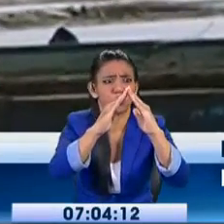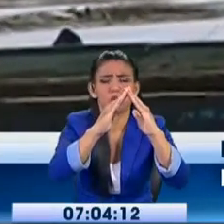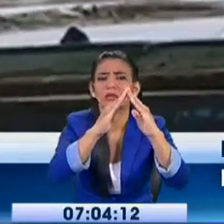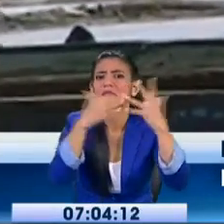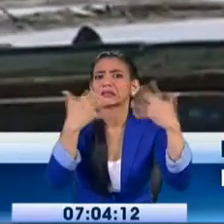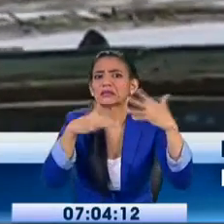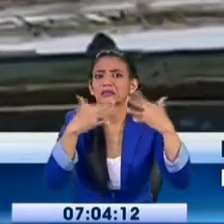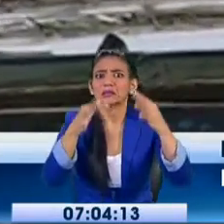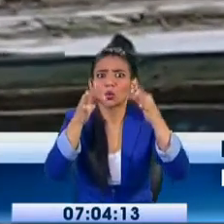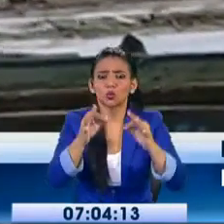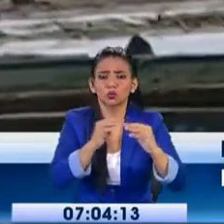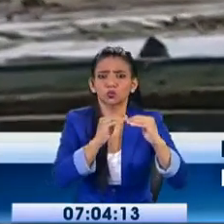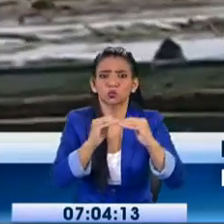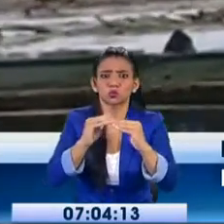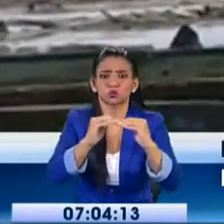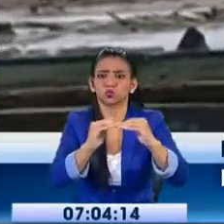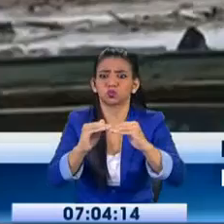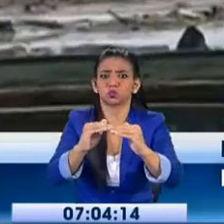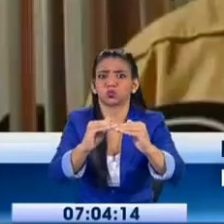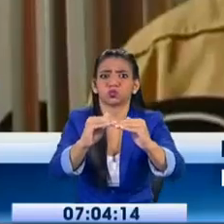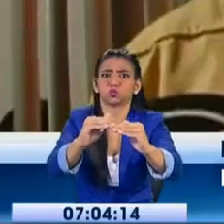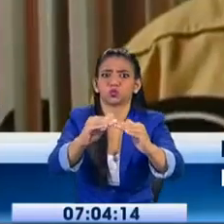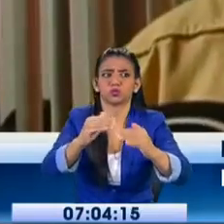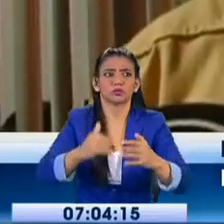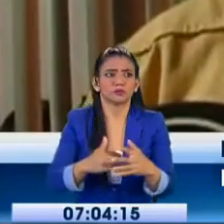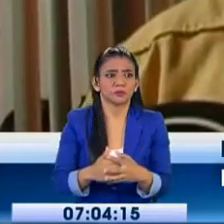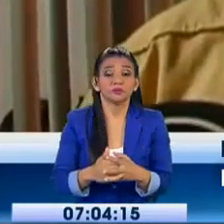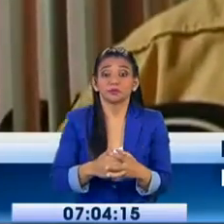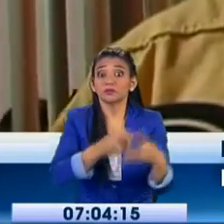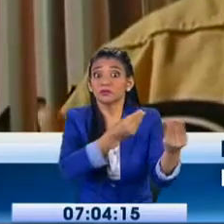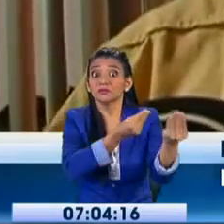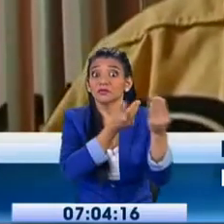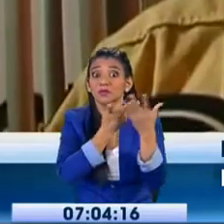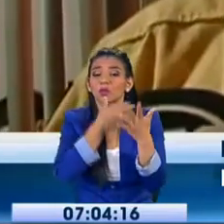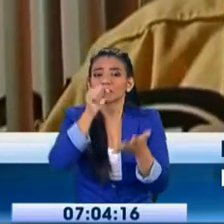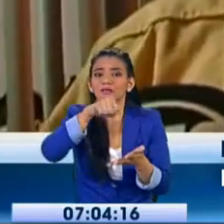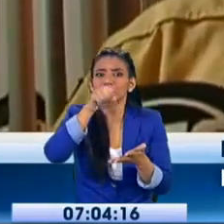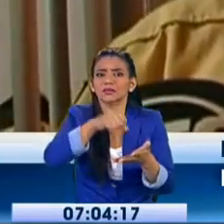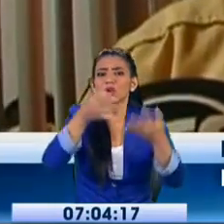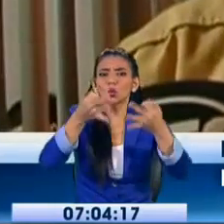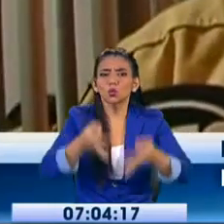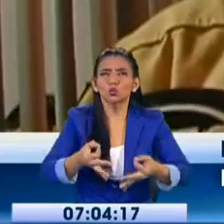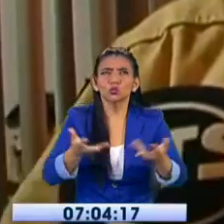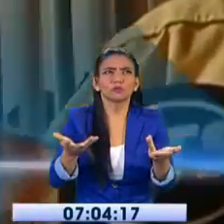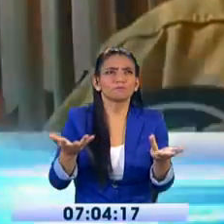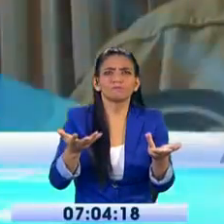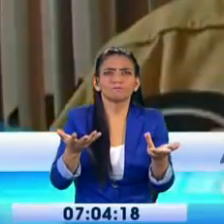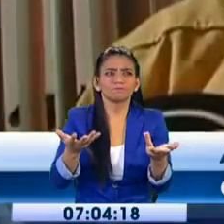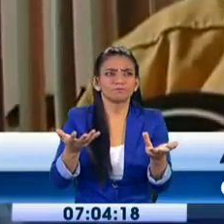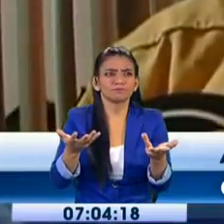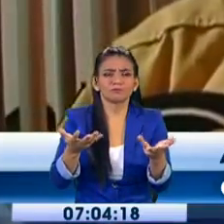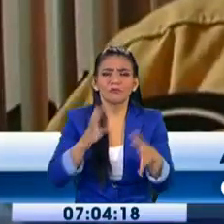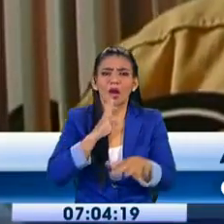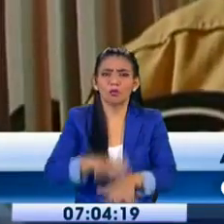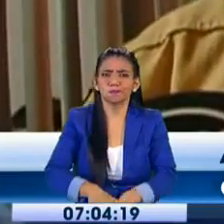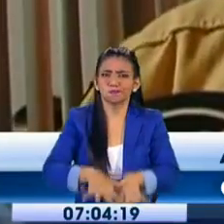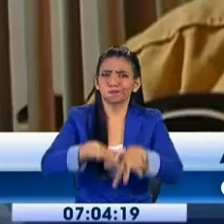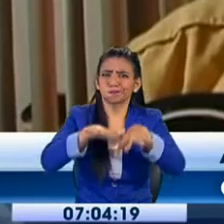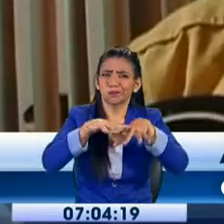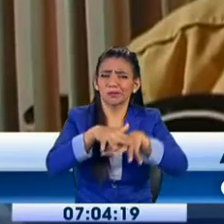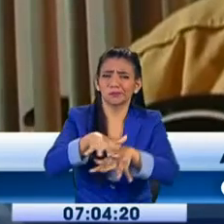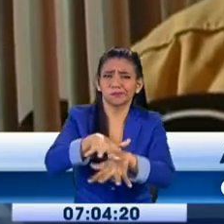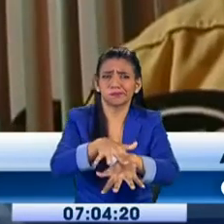bajaba flotando sobre las caudalosas aguas. Nos cuentan que ellos venían en ese tirijala que se hundían,